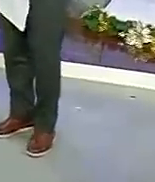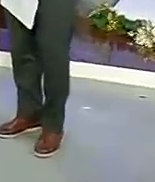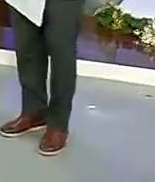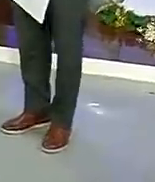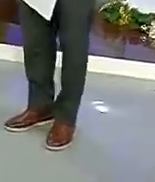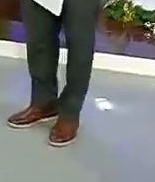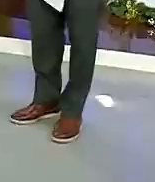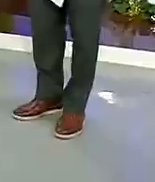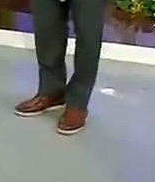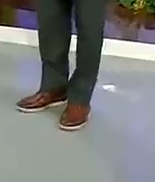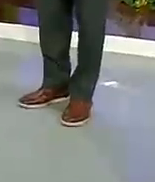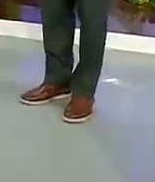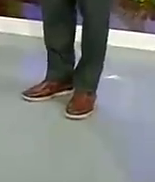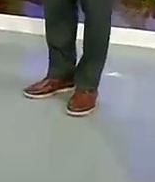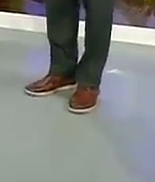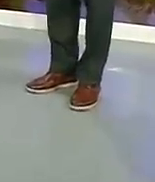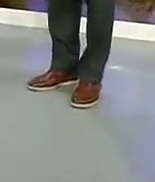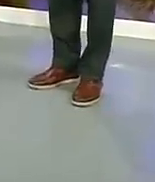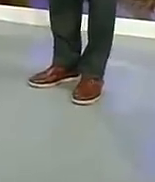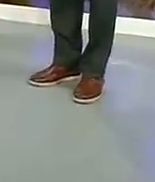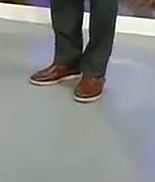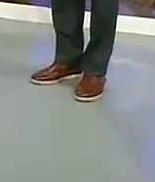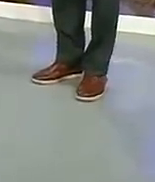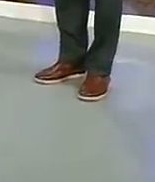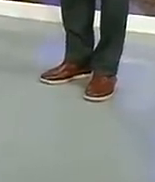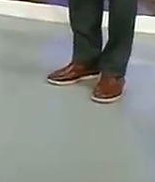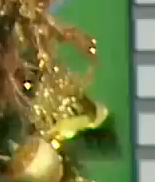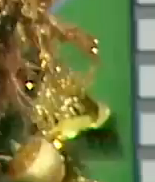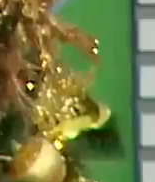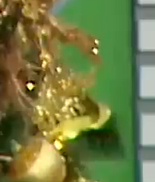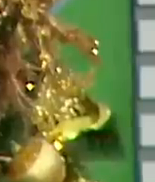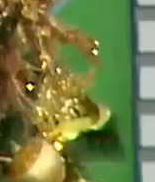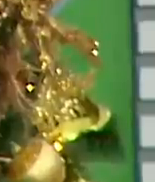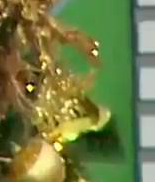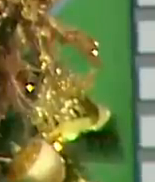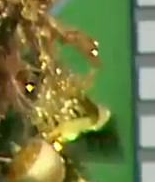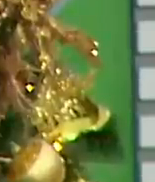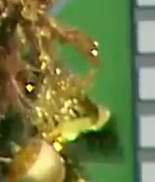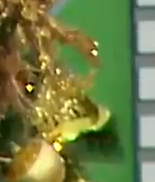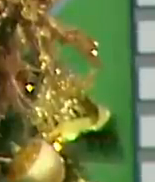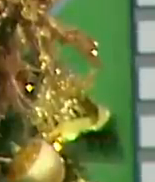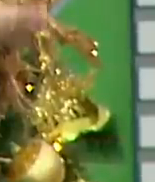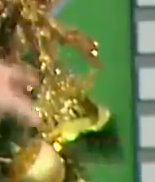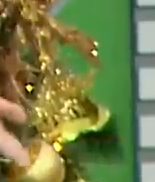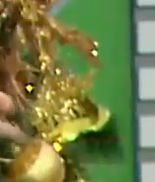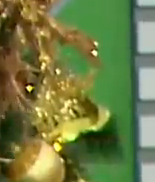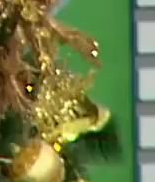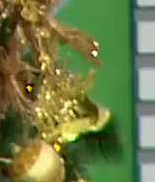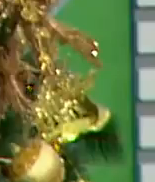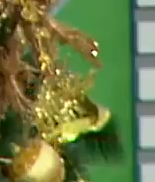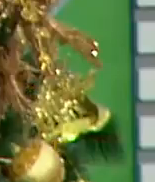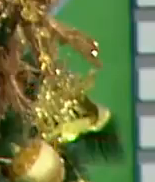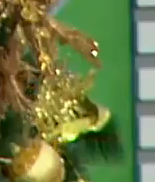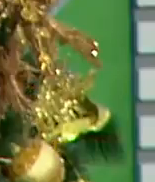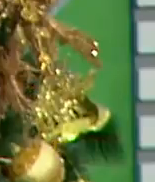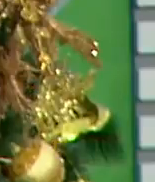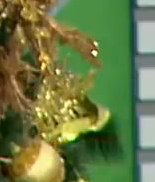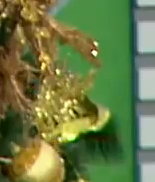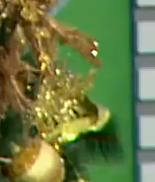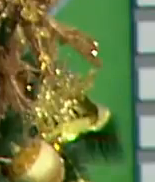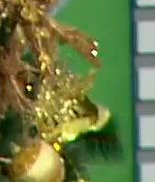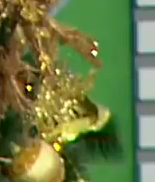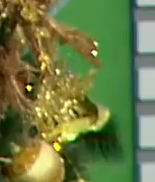Por permanecer en nuestra sintonía, vamos ahora con esta importante información, porque miembros de nuestro equipo periodístico de